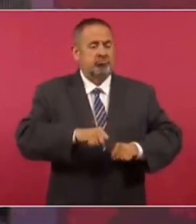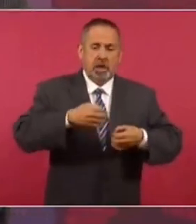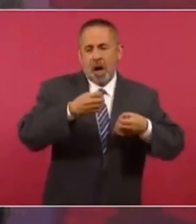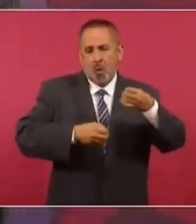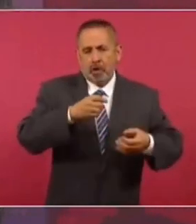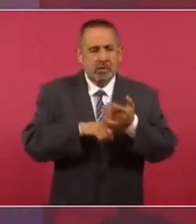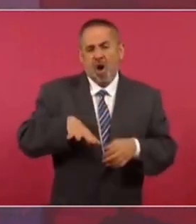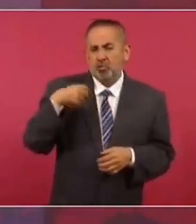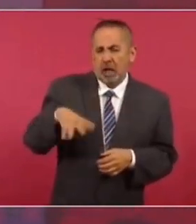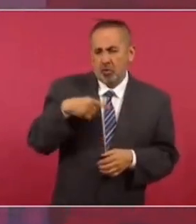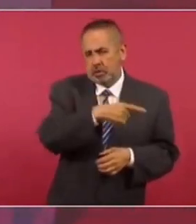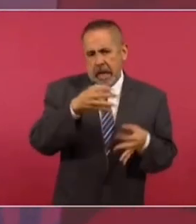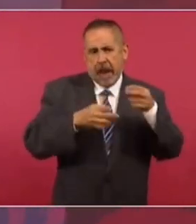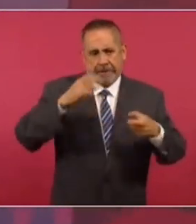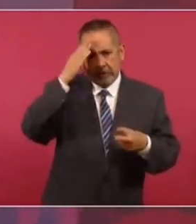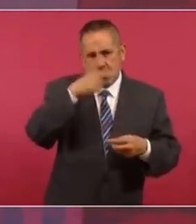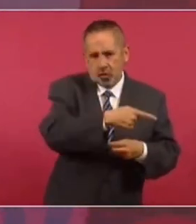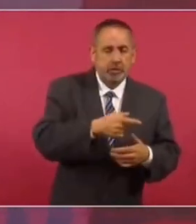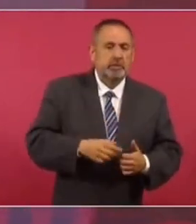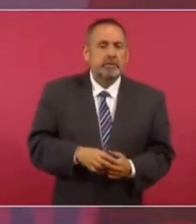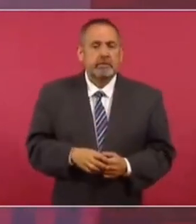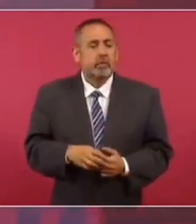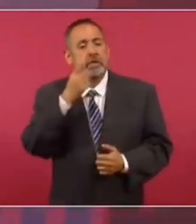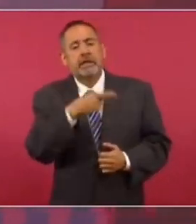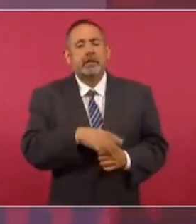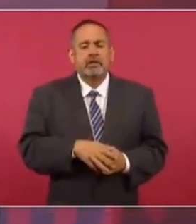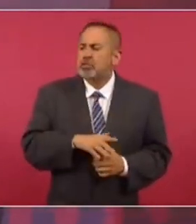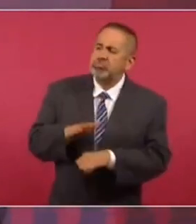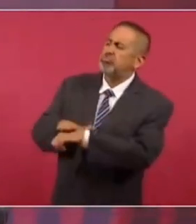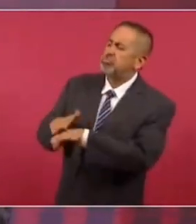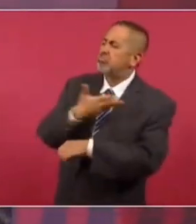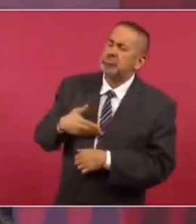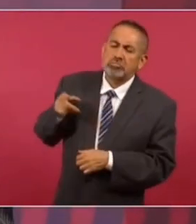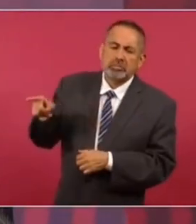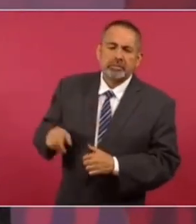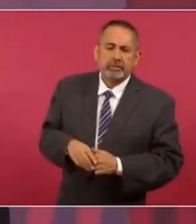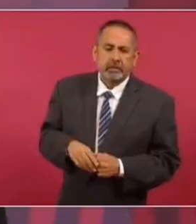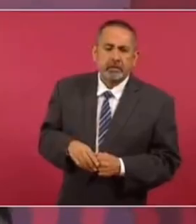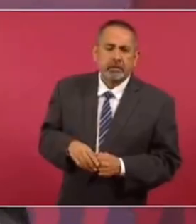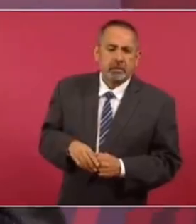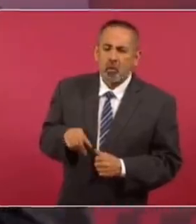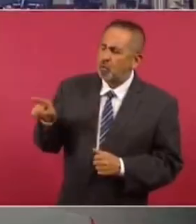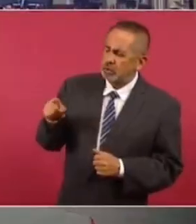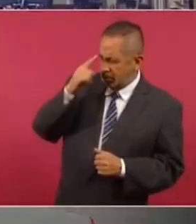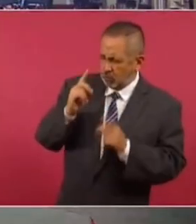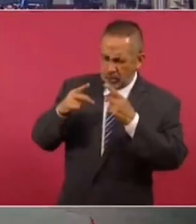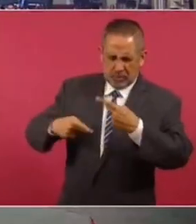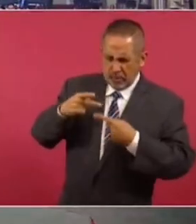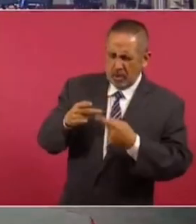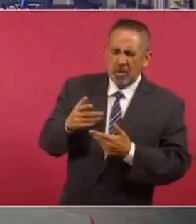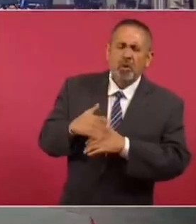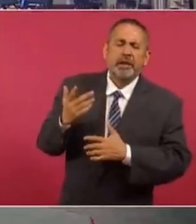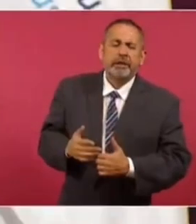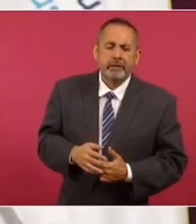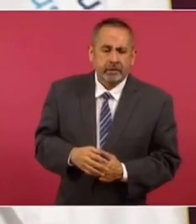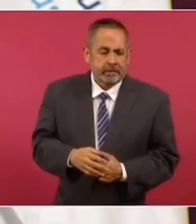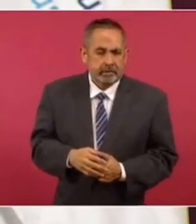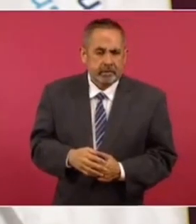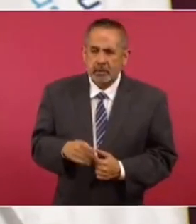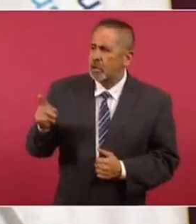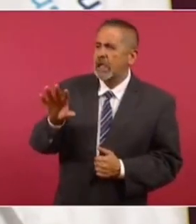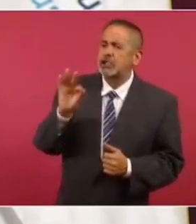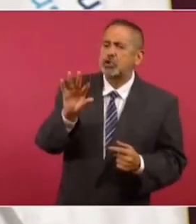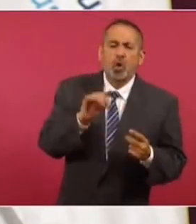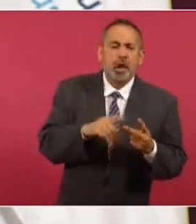amplias, abusando del poder, dijera, a ver, presidente, usted que está cuestionando tanto al Poder Judicial, nombre